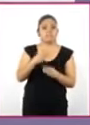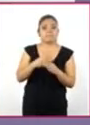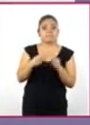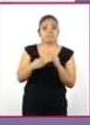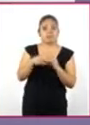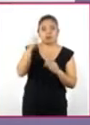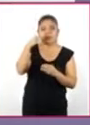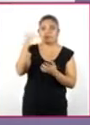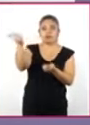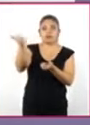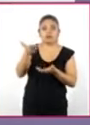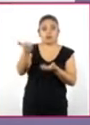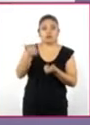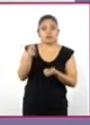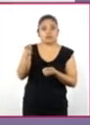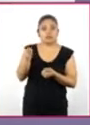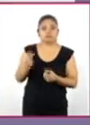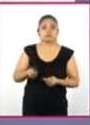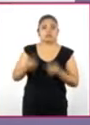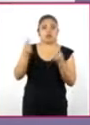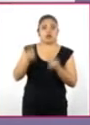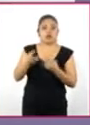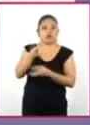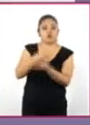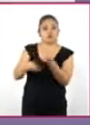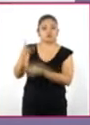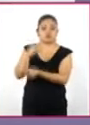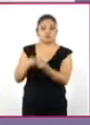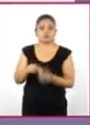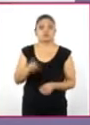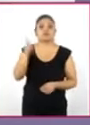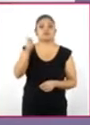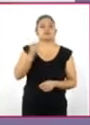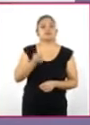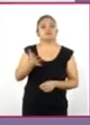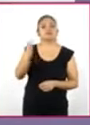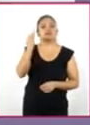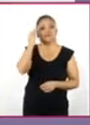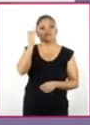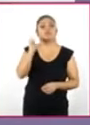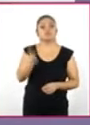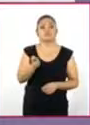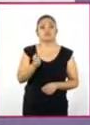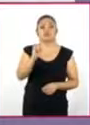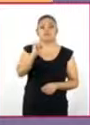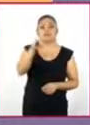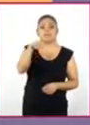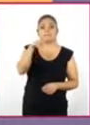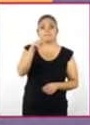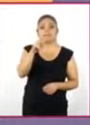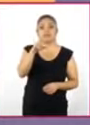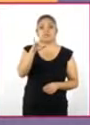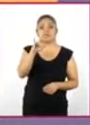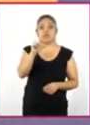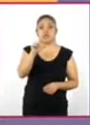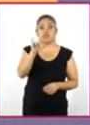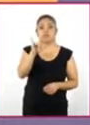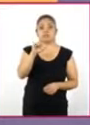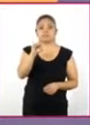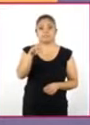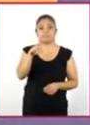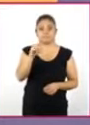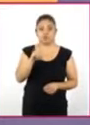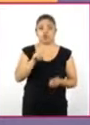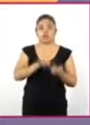la producción. A esta etapa expansionista se le conoce como imperialismo. Se caracterizó porque las